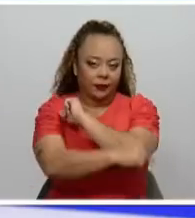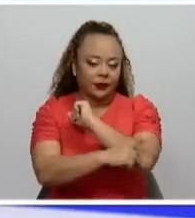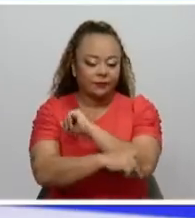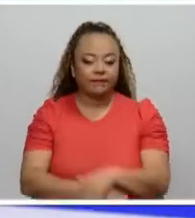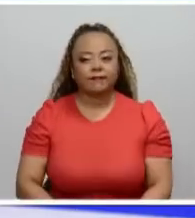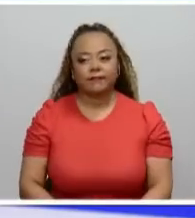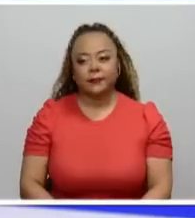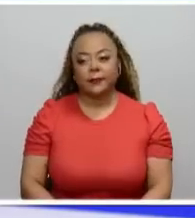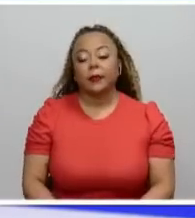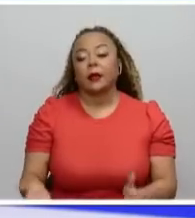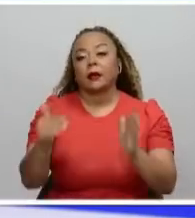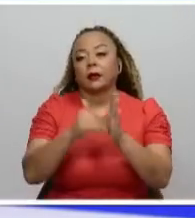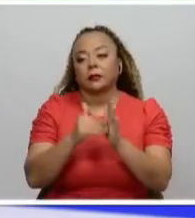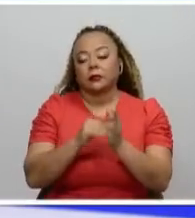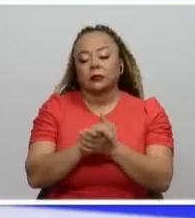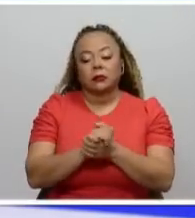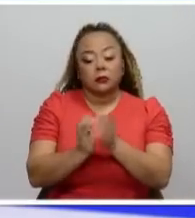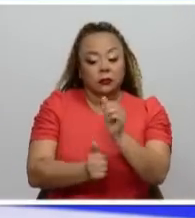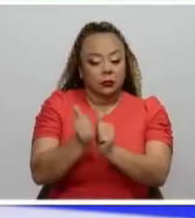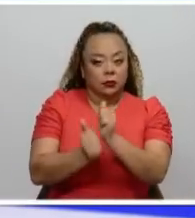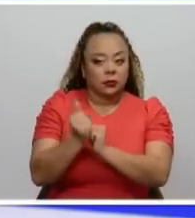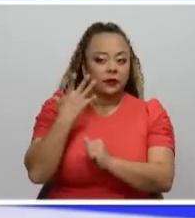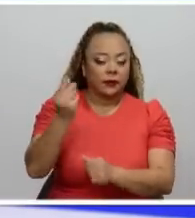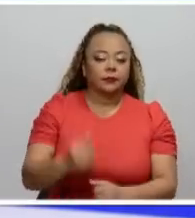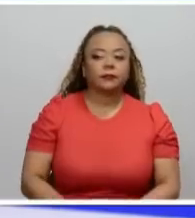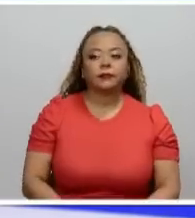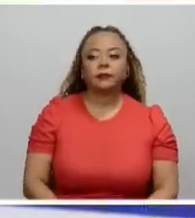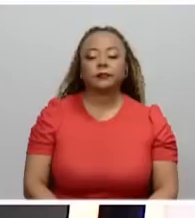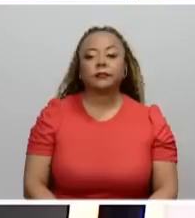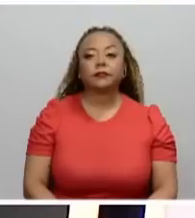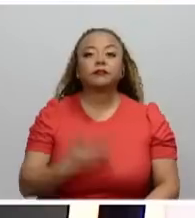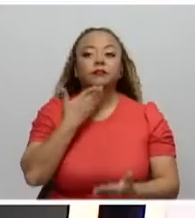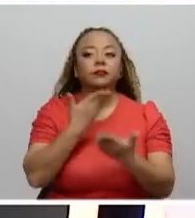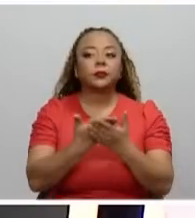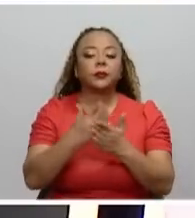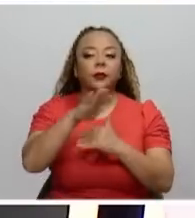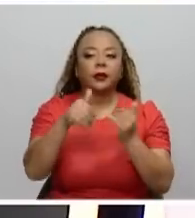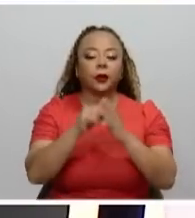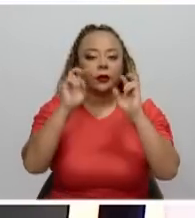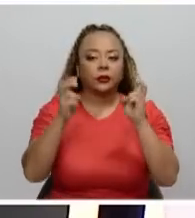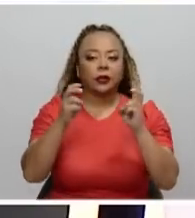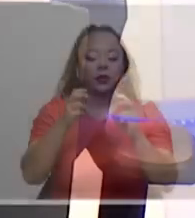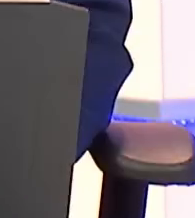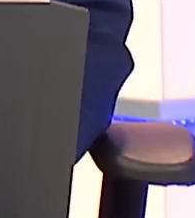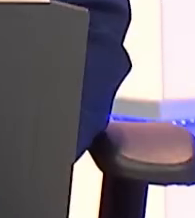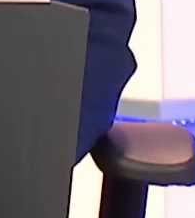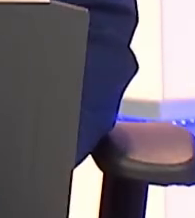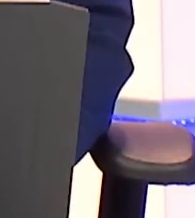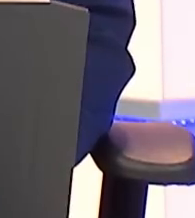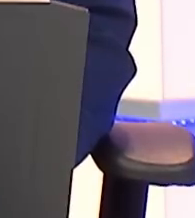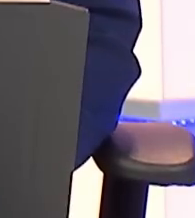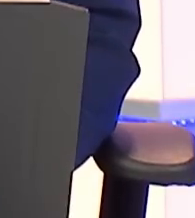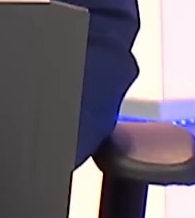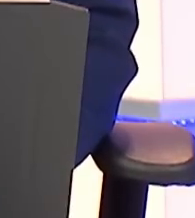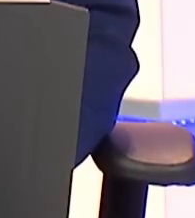sino que vuelve a ser la de afuera bueno todo el contenido de Disney de Pixar de